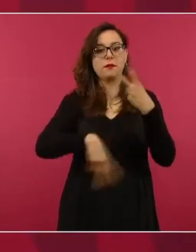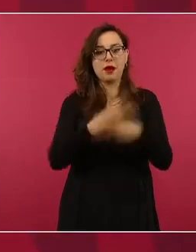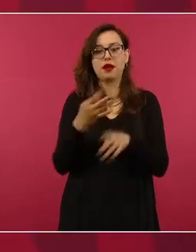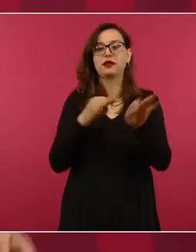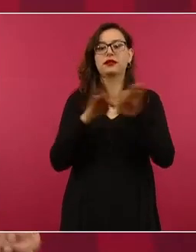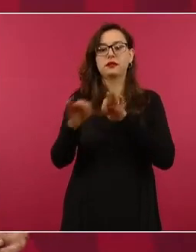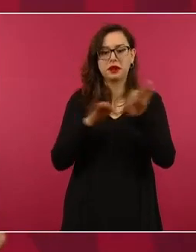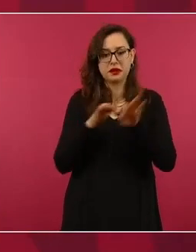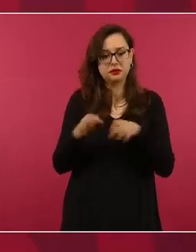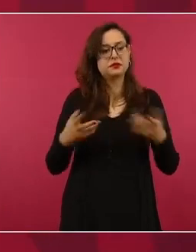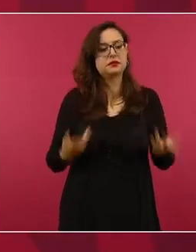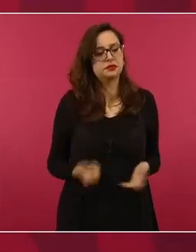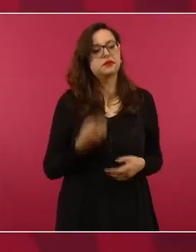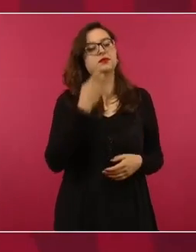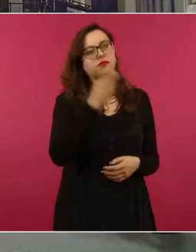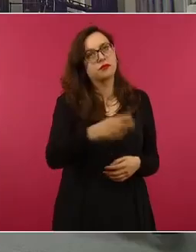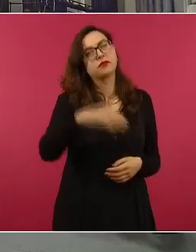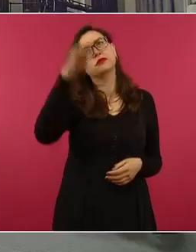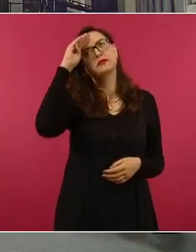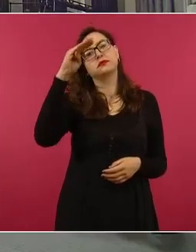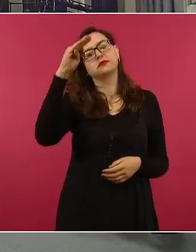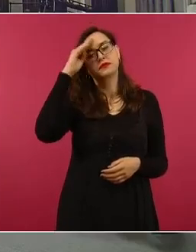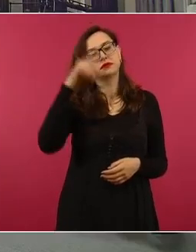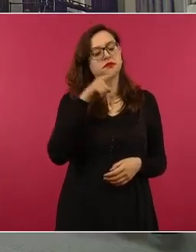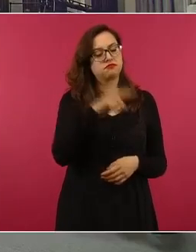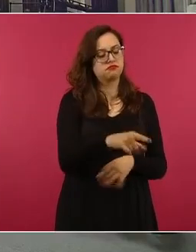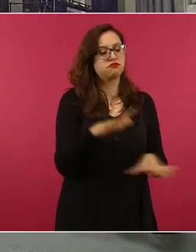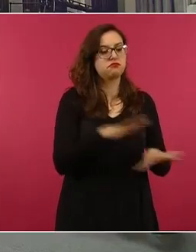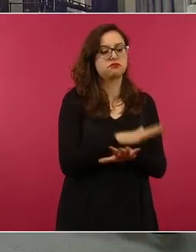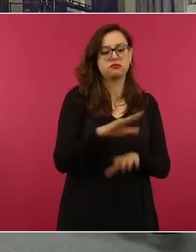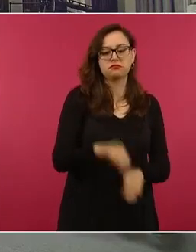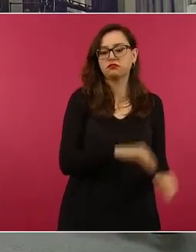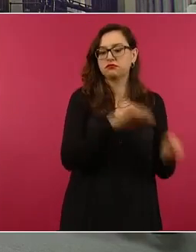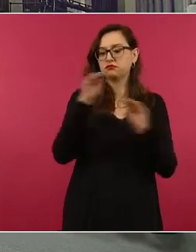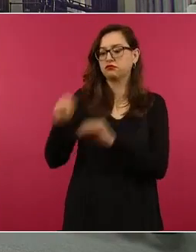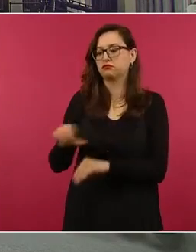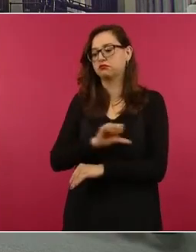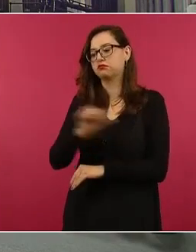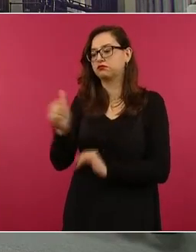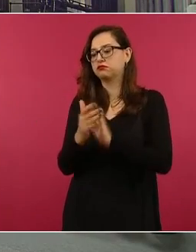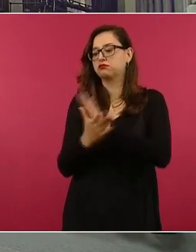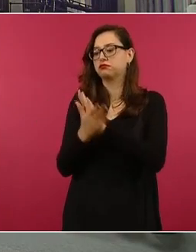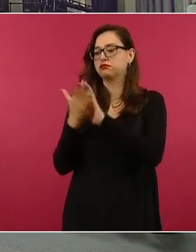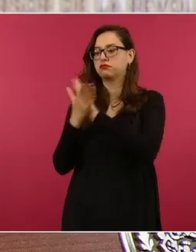también analizando, Samsung,